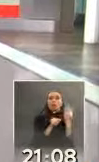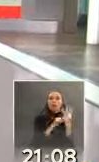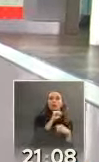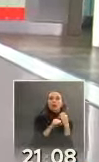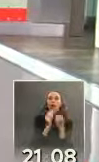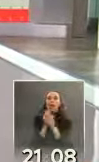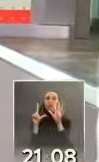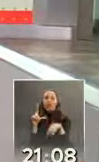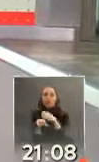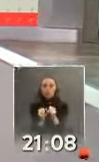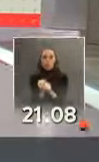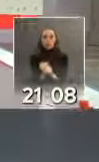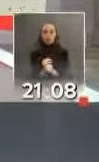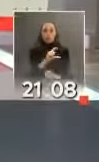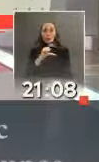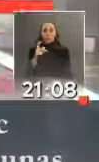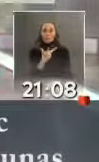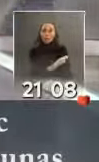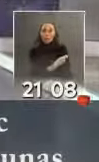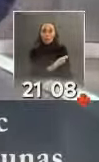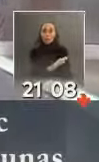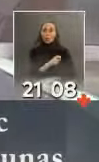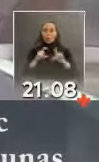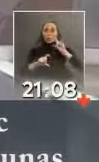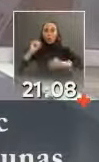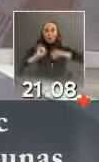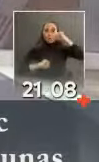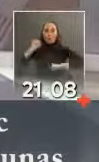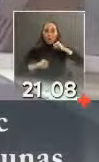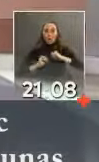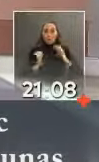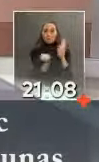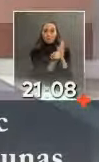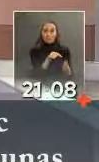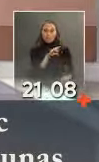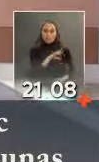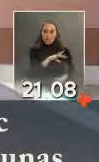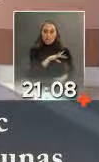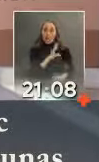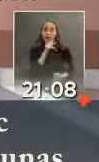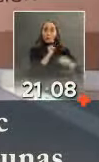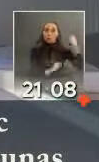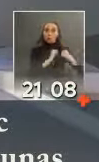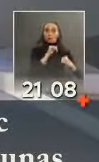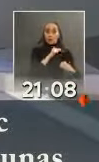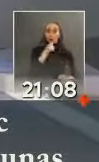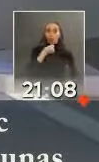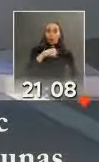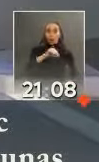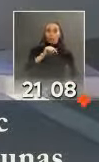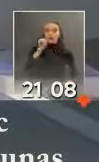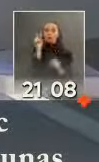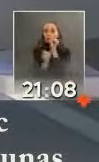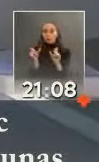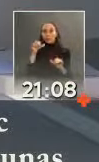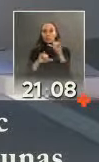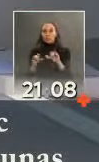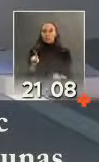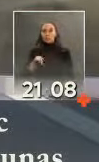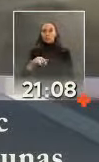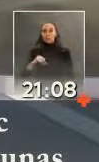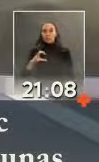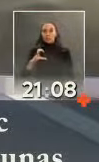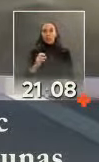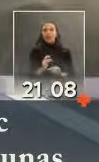Y a propósito de vacunas, al parecer la producción de ellas aquí en Chile está cada día más cerca. Los científicos de Sinovac visitaron el